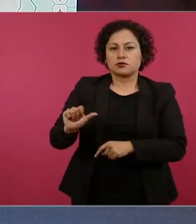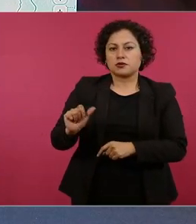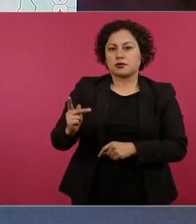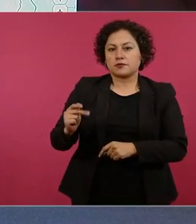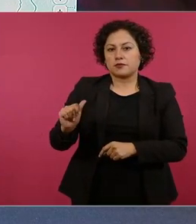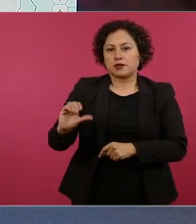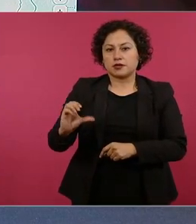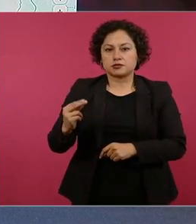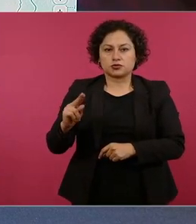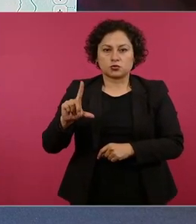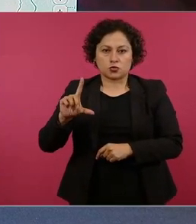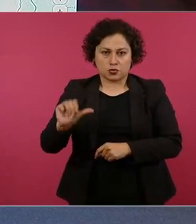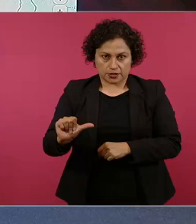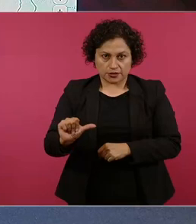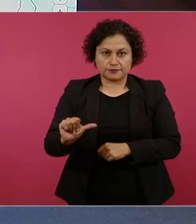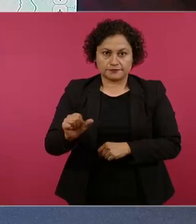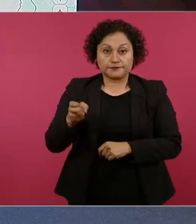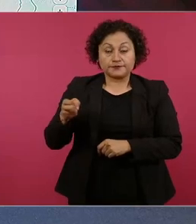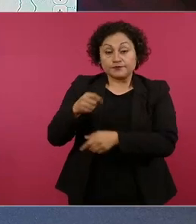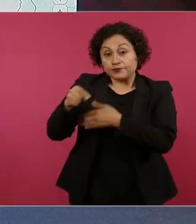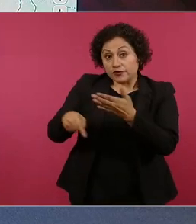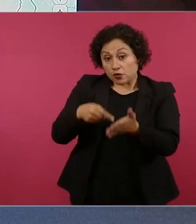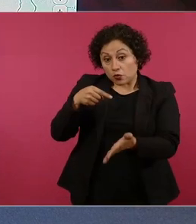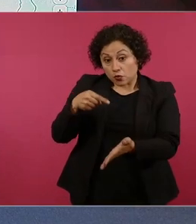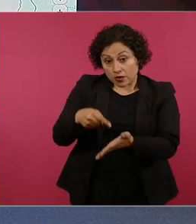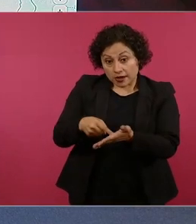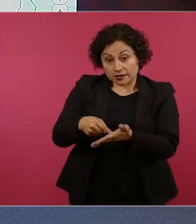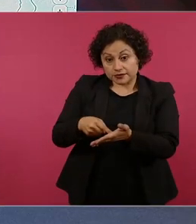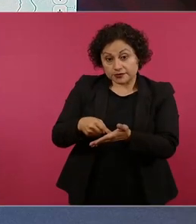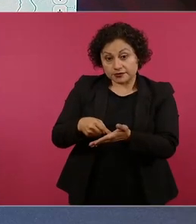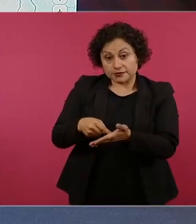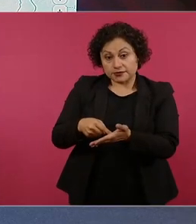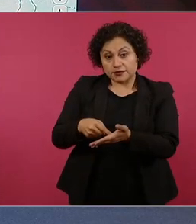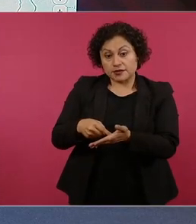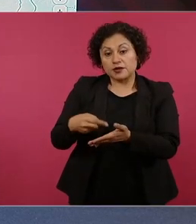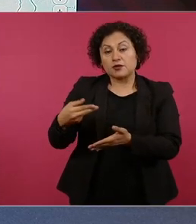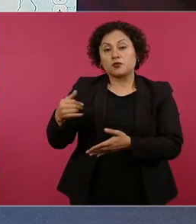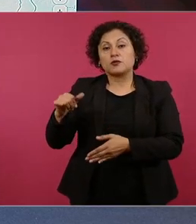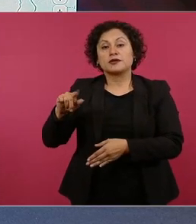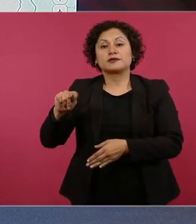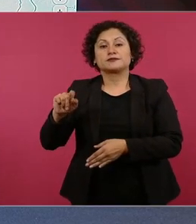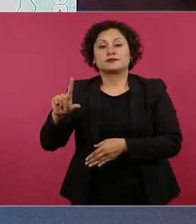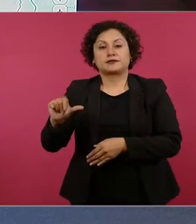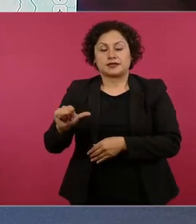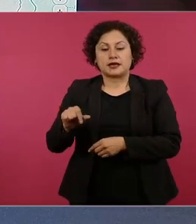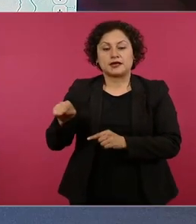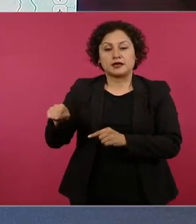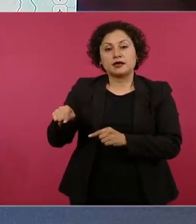entonces aquí en hsla sí sube